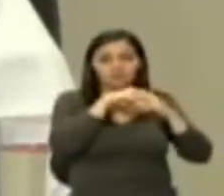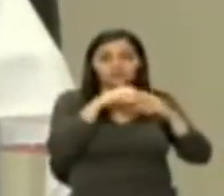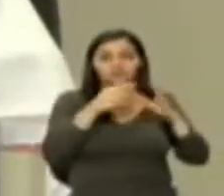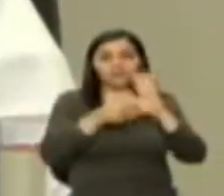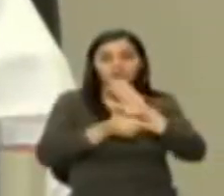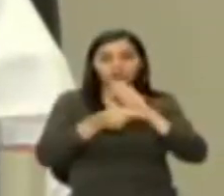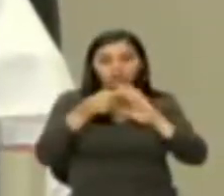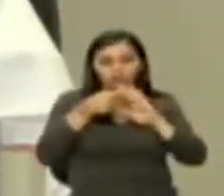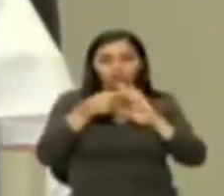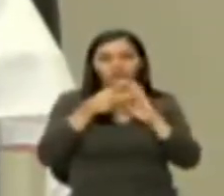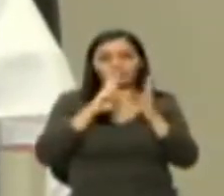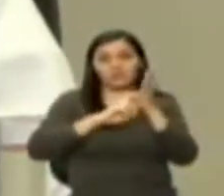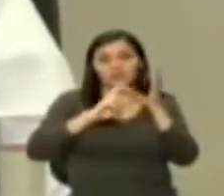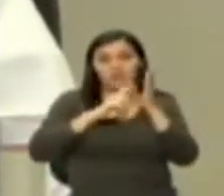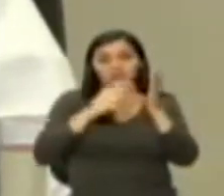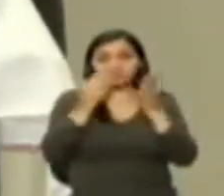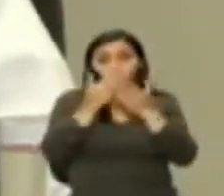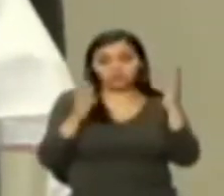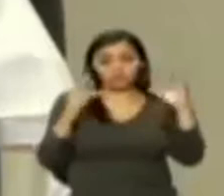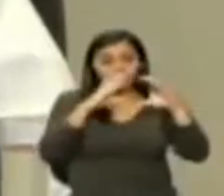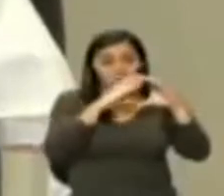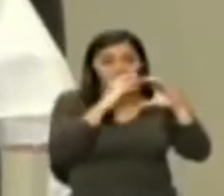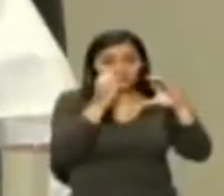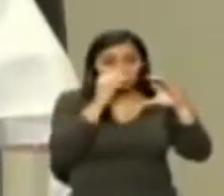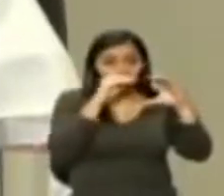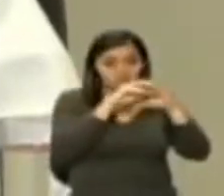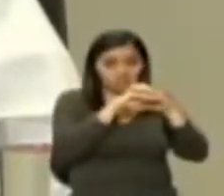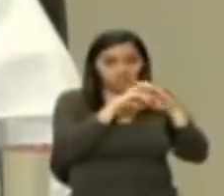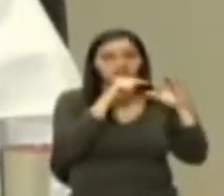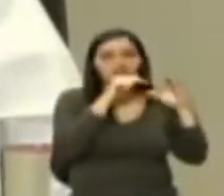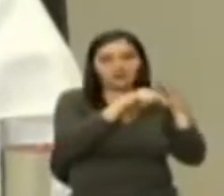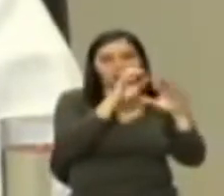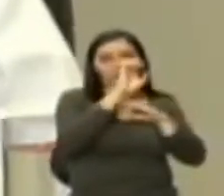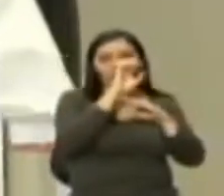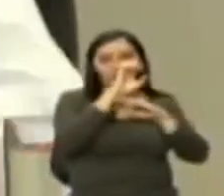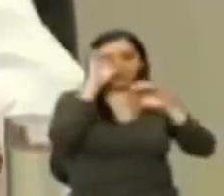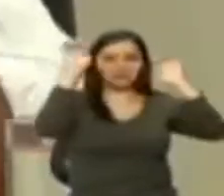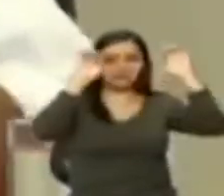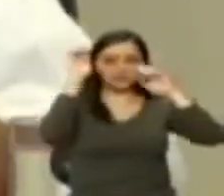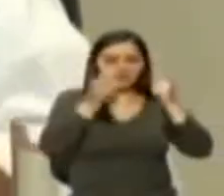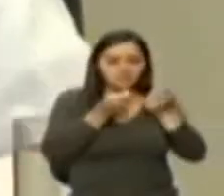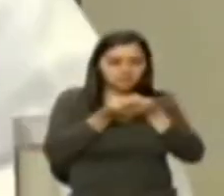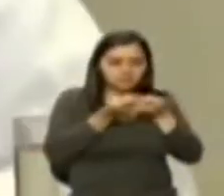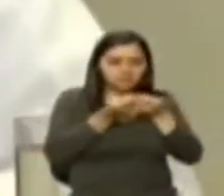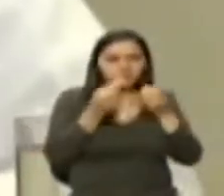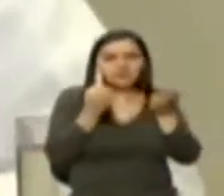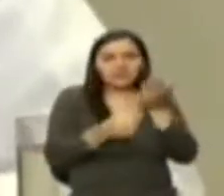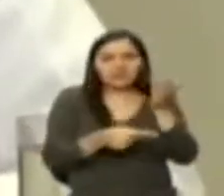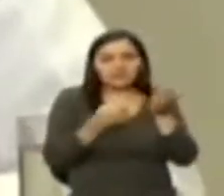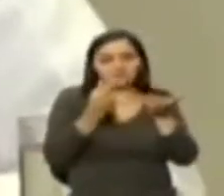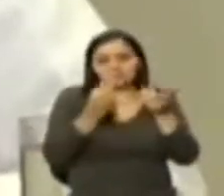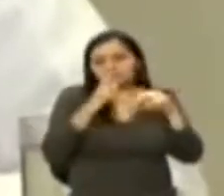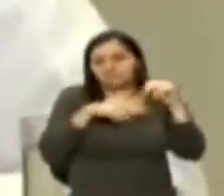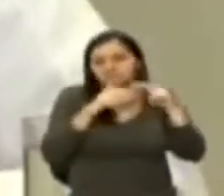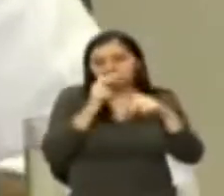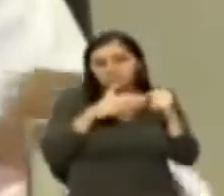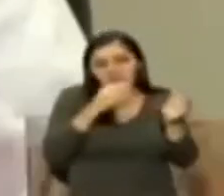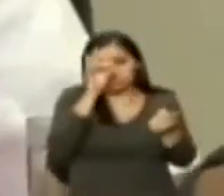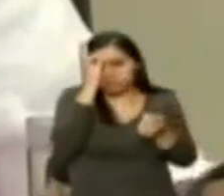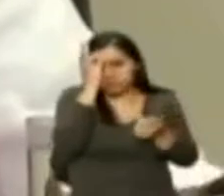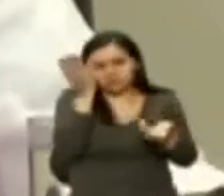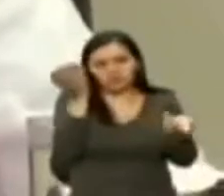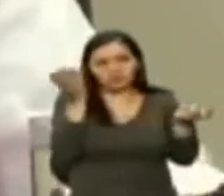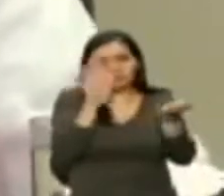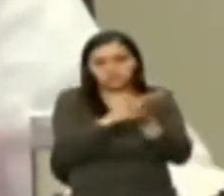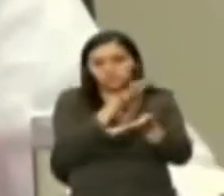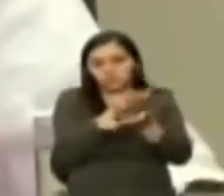sí, Mirador. Y antes de que estuviese en explotación esa mina, logramos en la negociación regalías anticipadas por